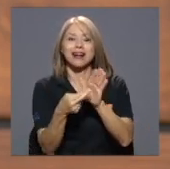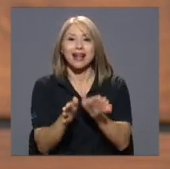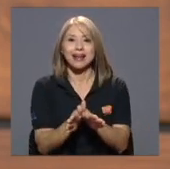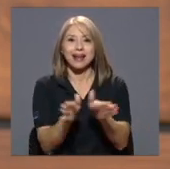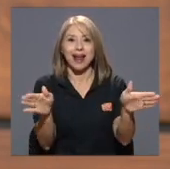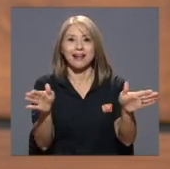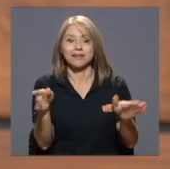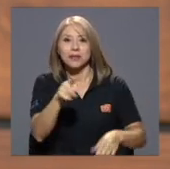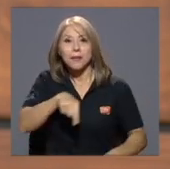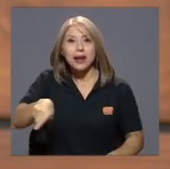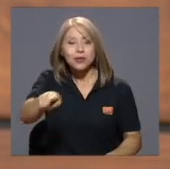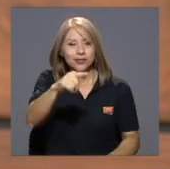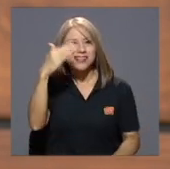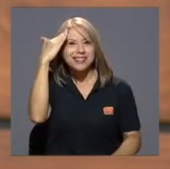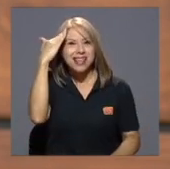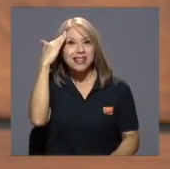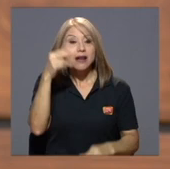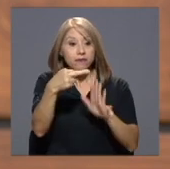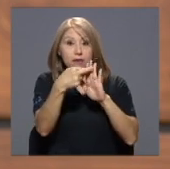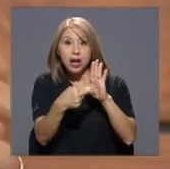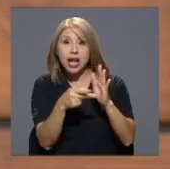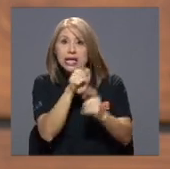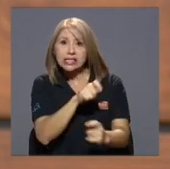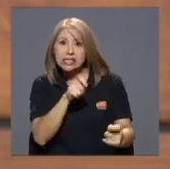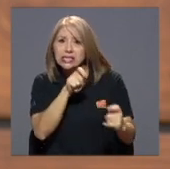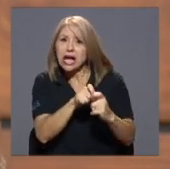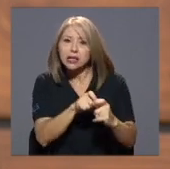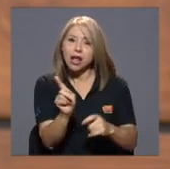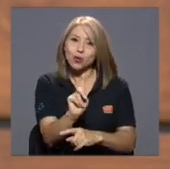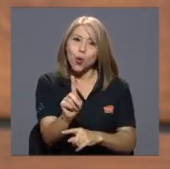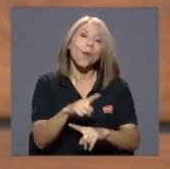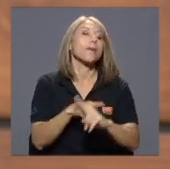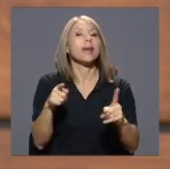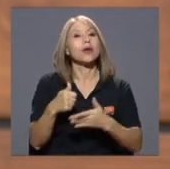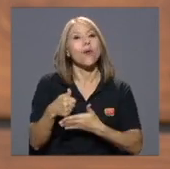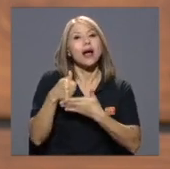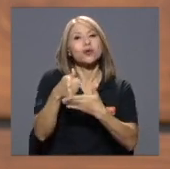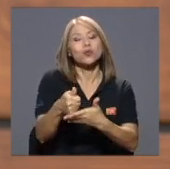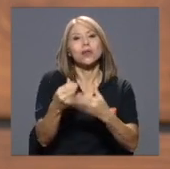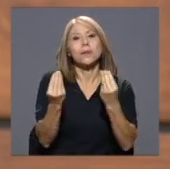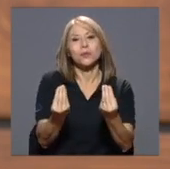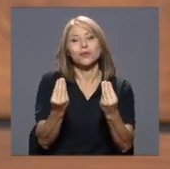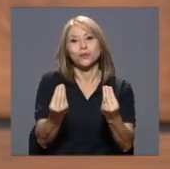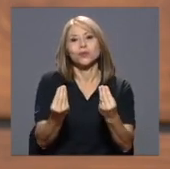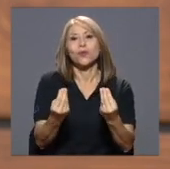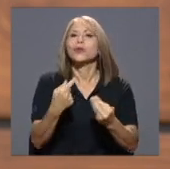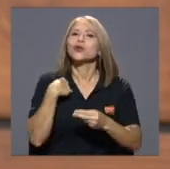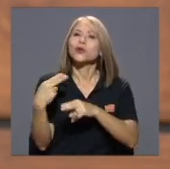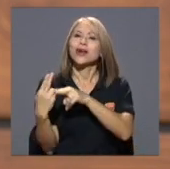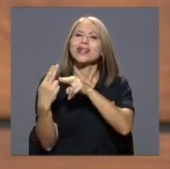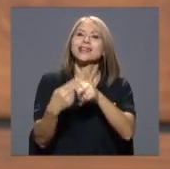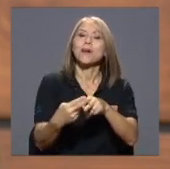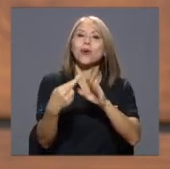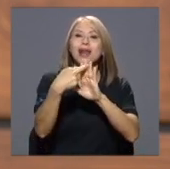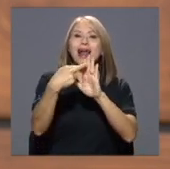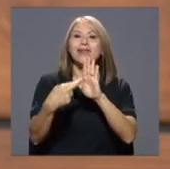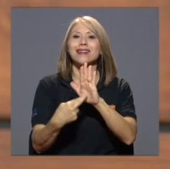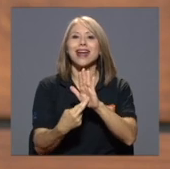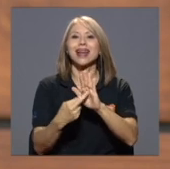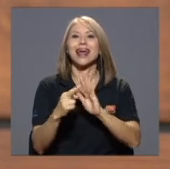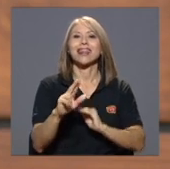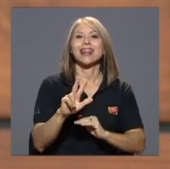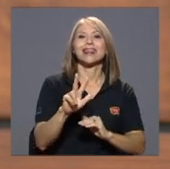idea. No es exacta, pero ayuda más que empezar a entrar en mucho detalle. Yo la llamo la regla del